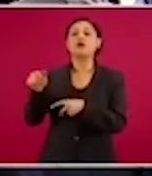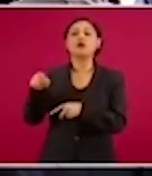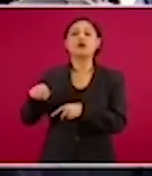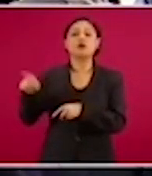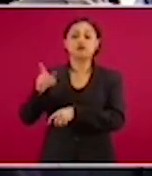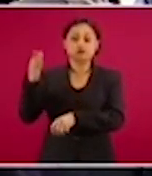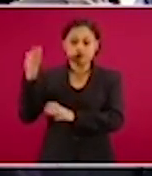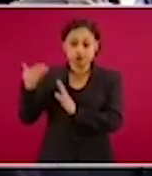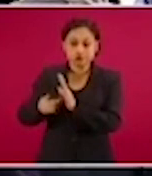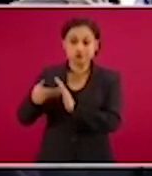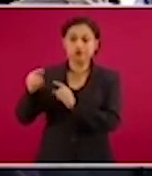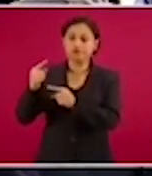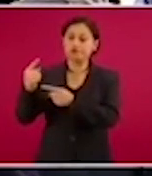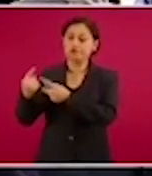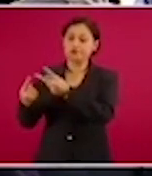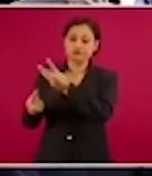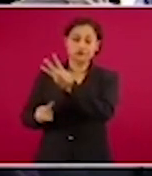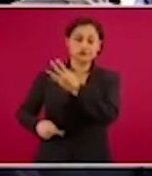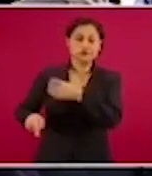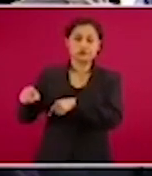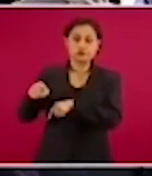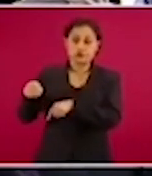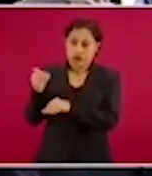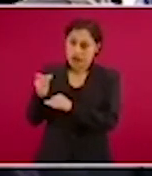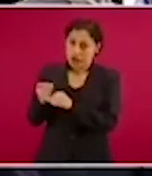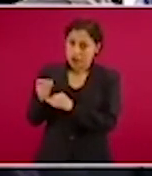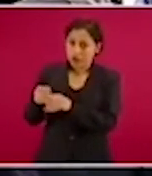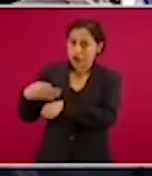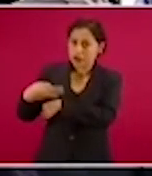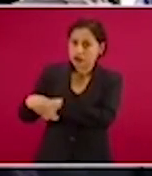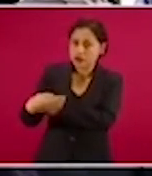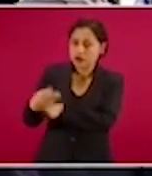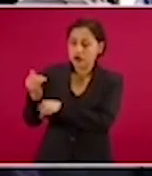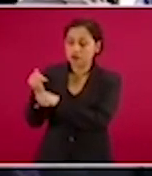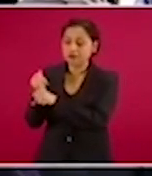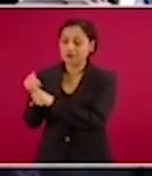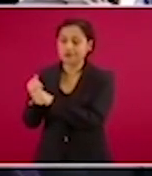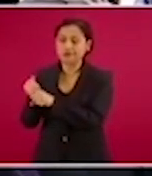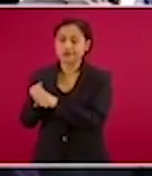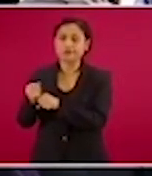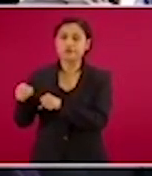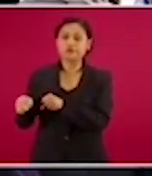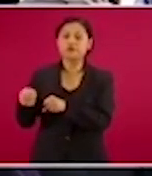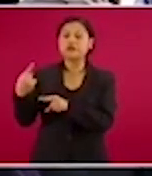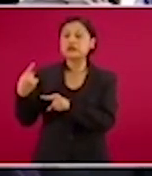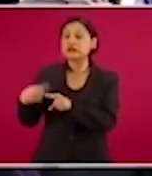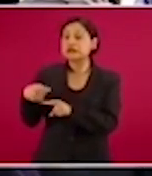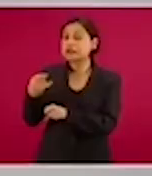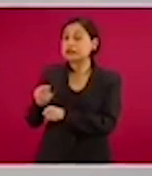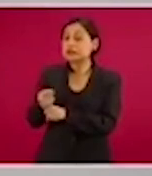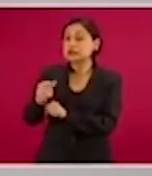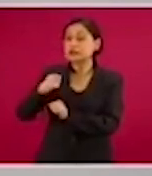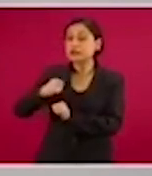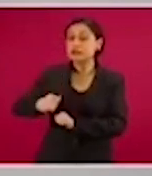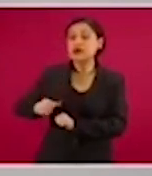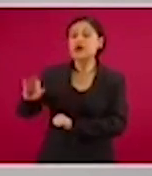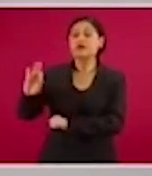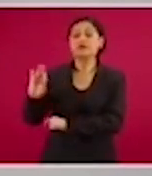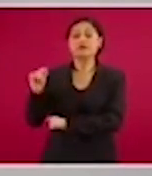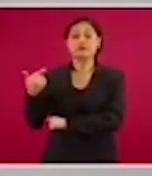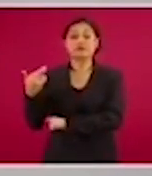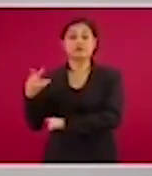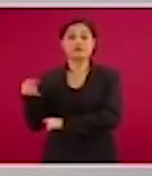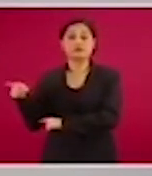caso de que esto suceda y que se deriven de la actuación de la fiscalía general de la república ahora lo del